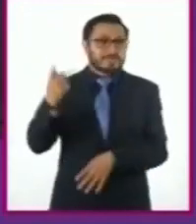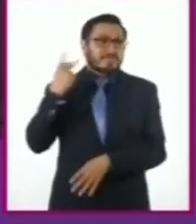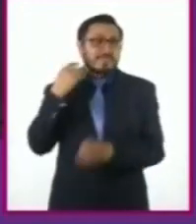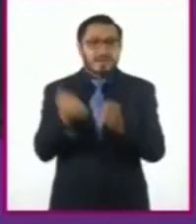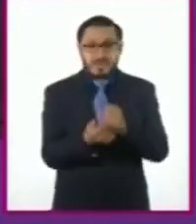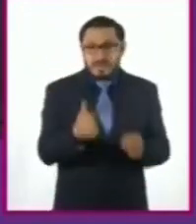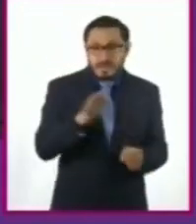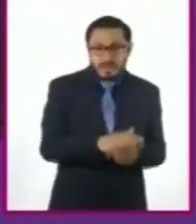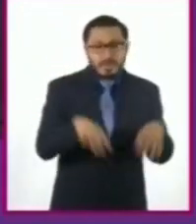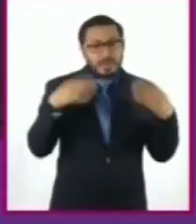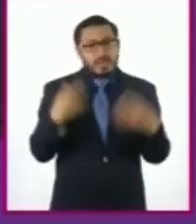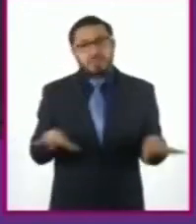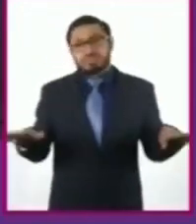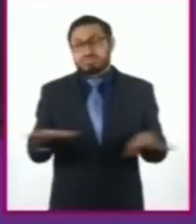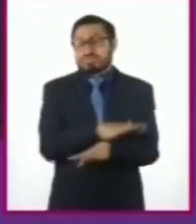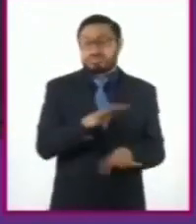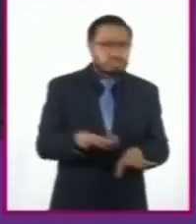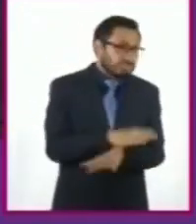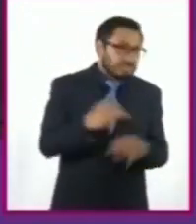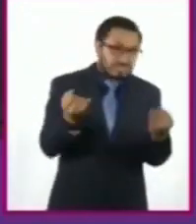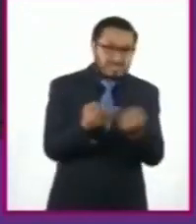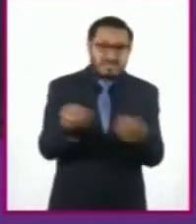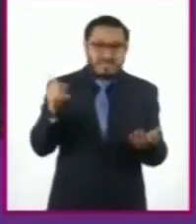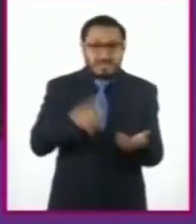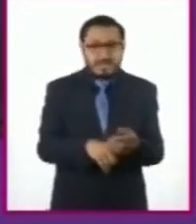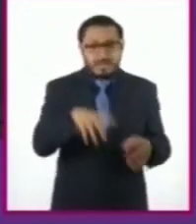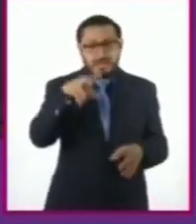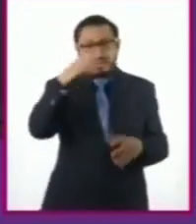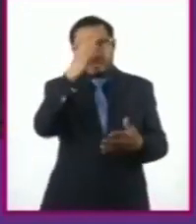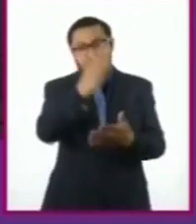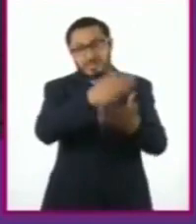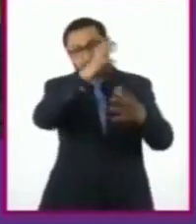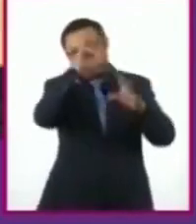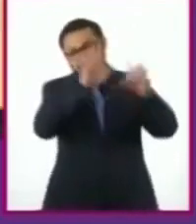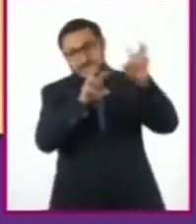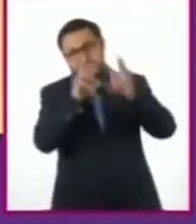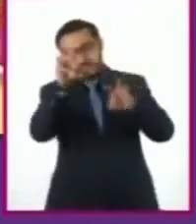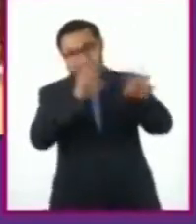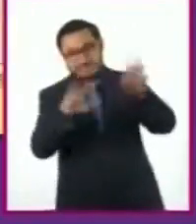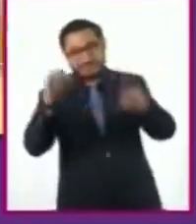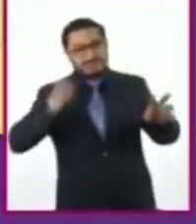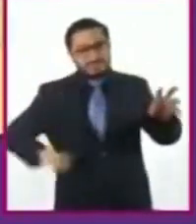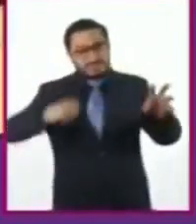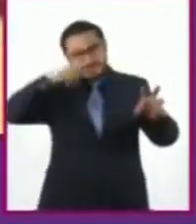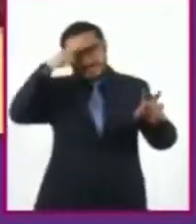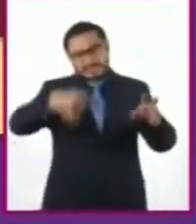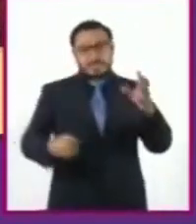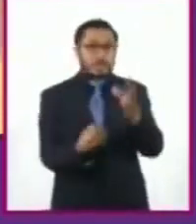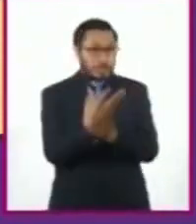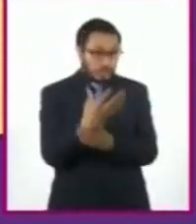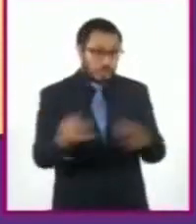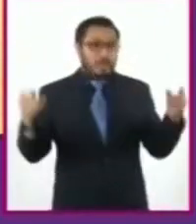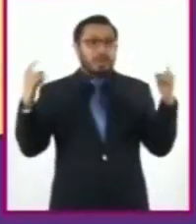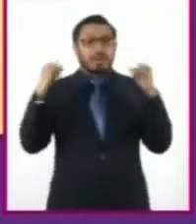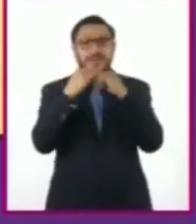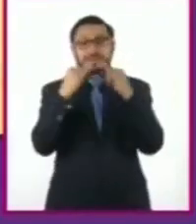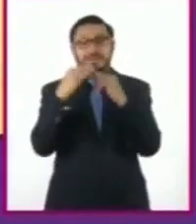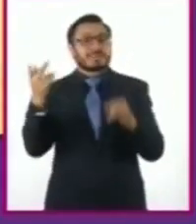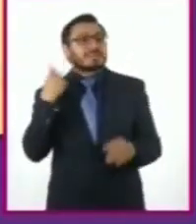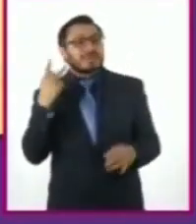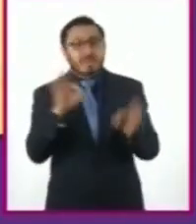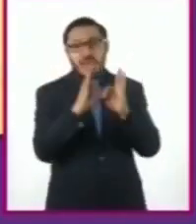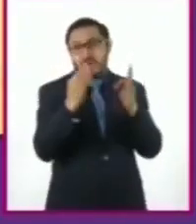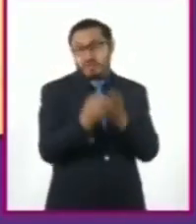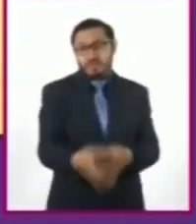vez cambios en las divisiones territoriales del México antiguo. Así, surgieron nuevas instituciones políticas y formas